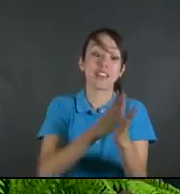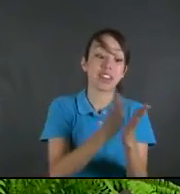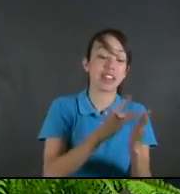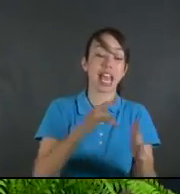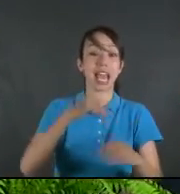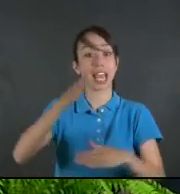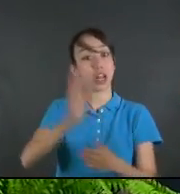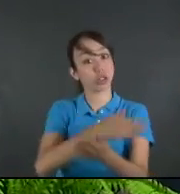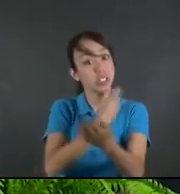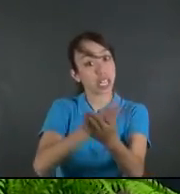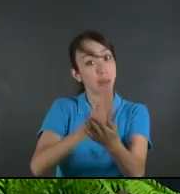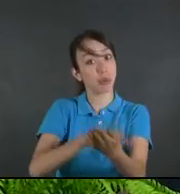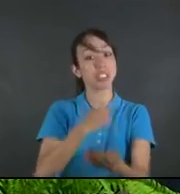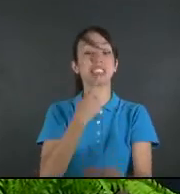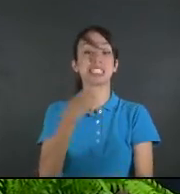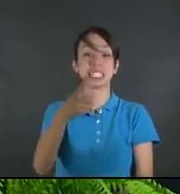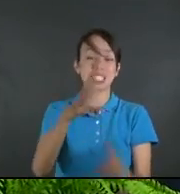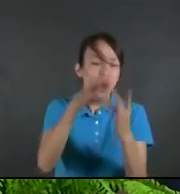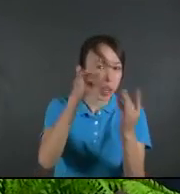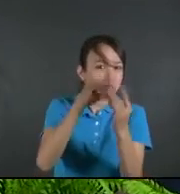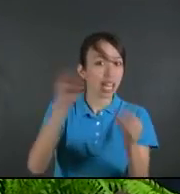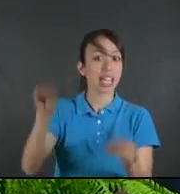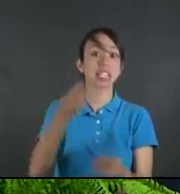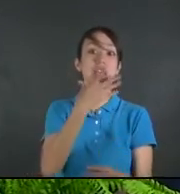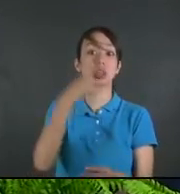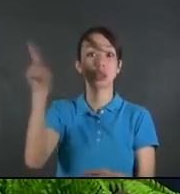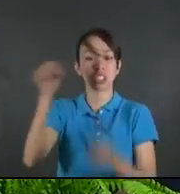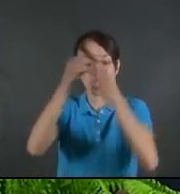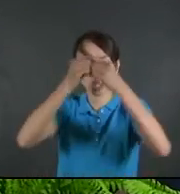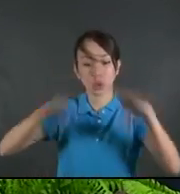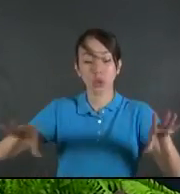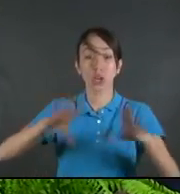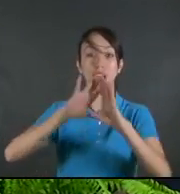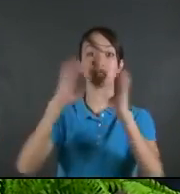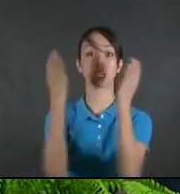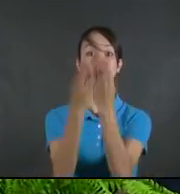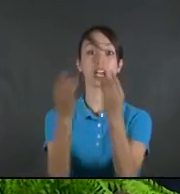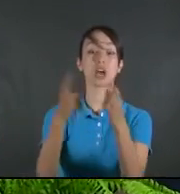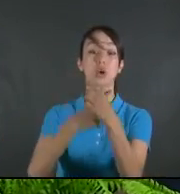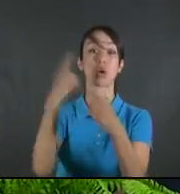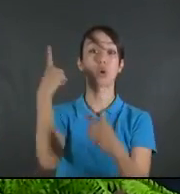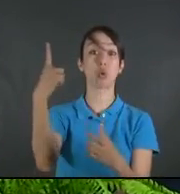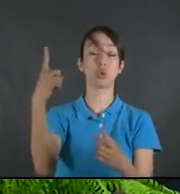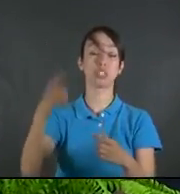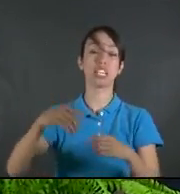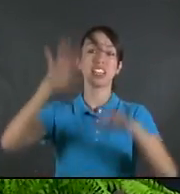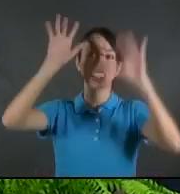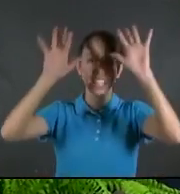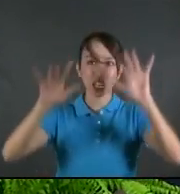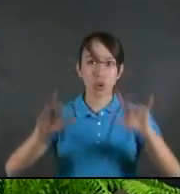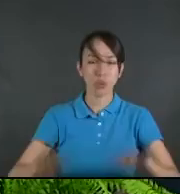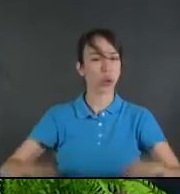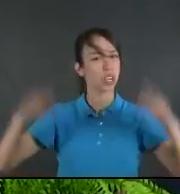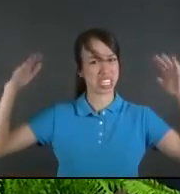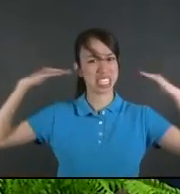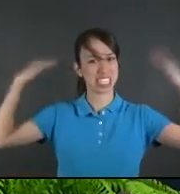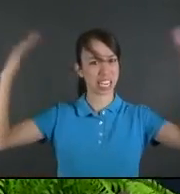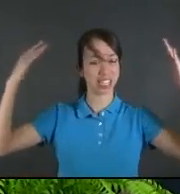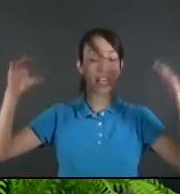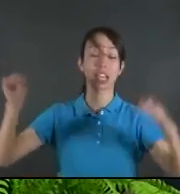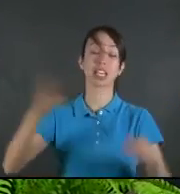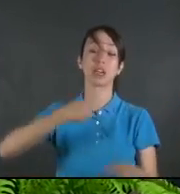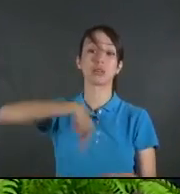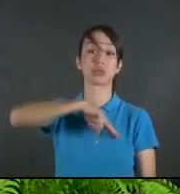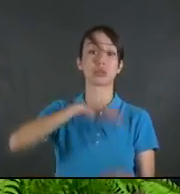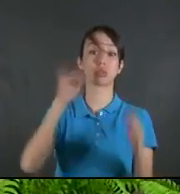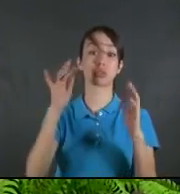salmos relata que Dios destruyó la tierra con un diluvio que se Nosotros le conocemos como un